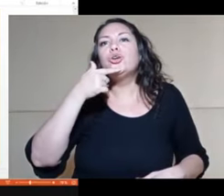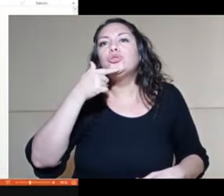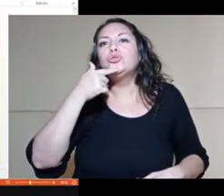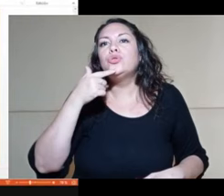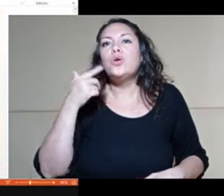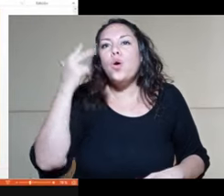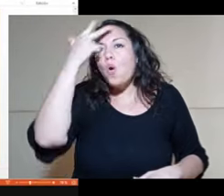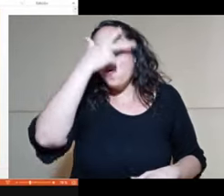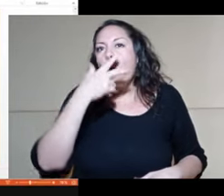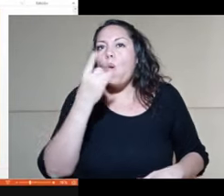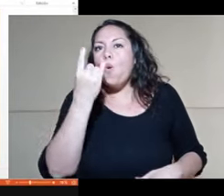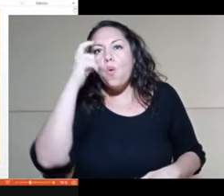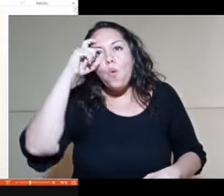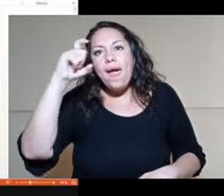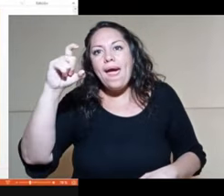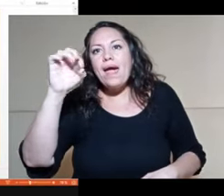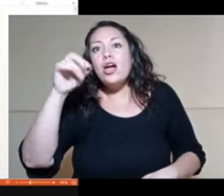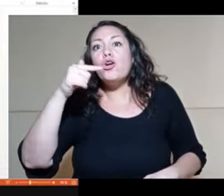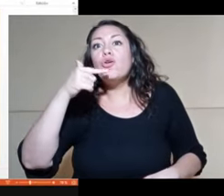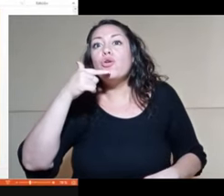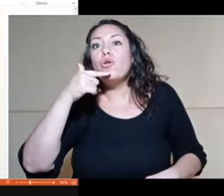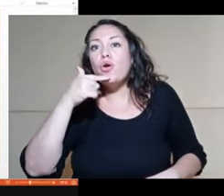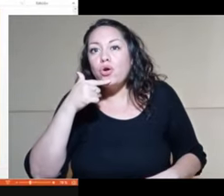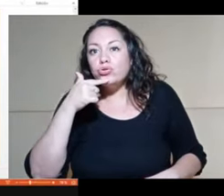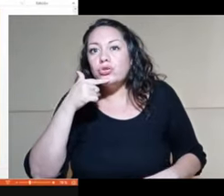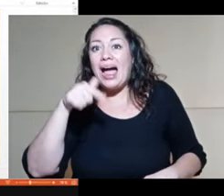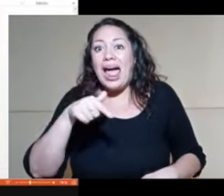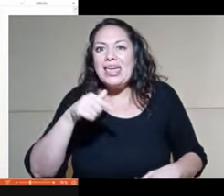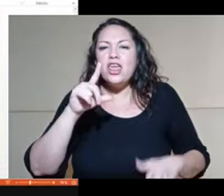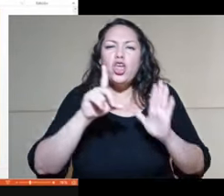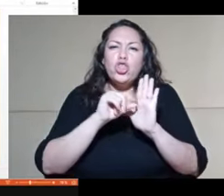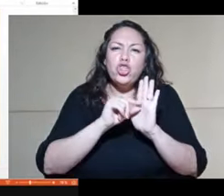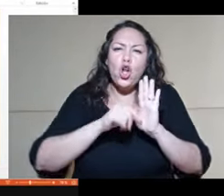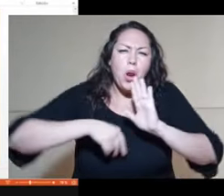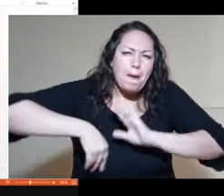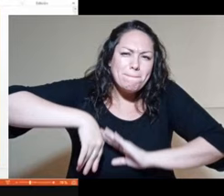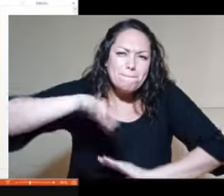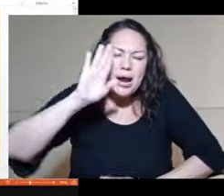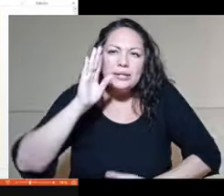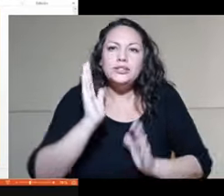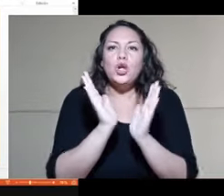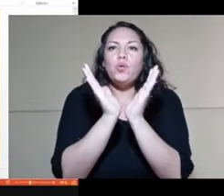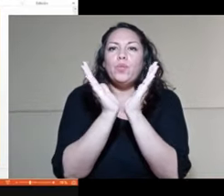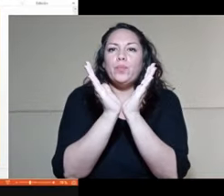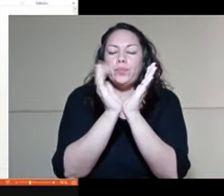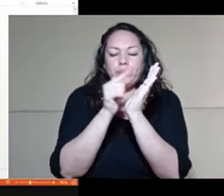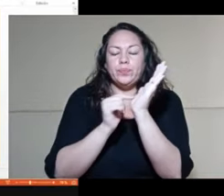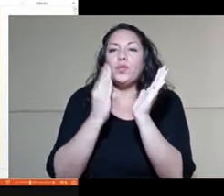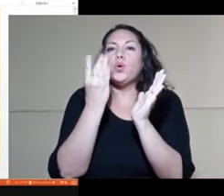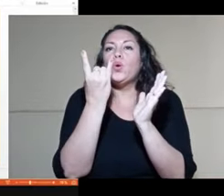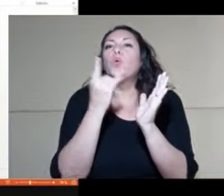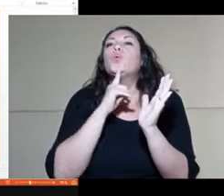el intestino. A las mujeres las trompas, cuando están por menstruar. El útero